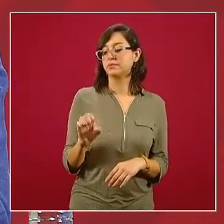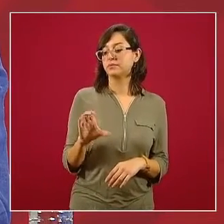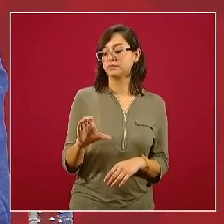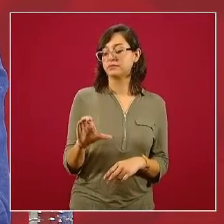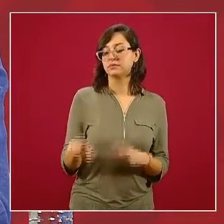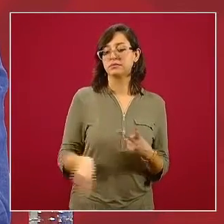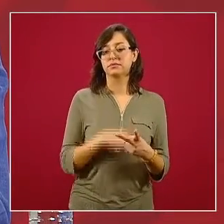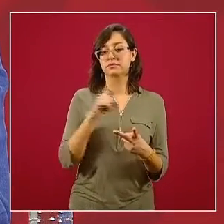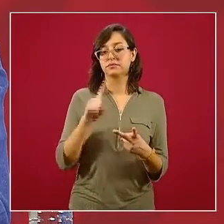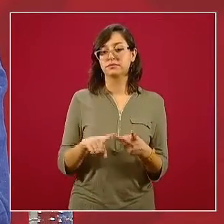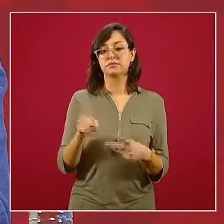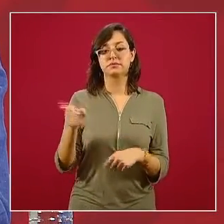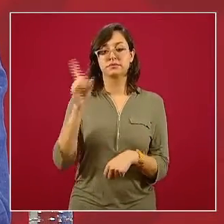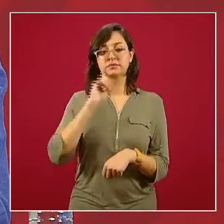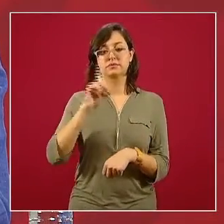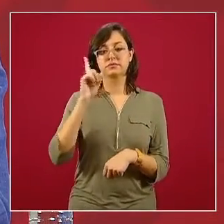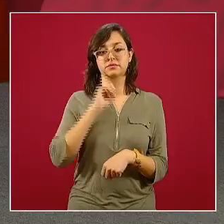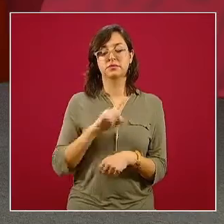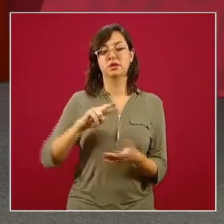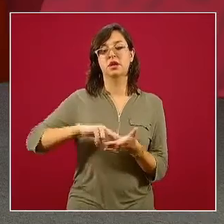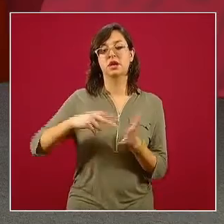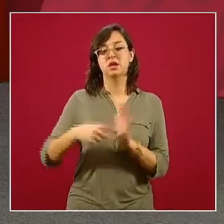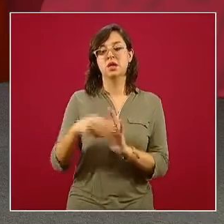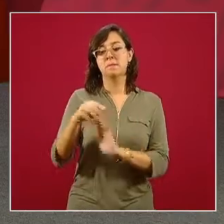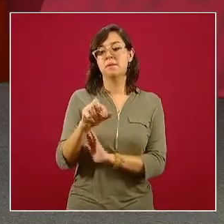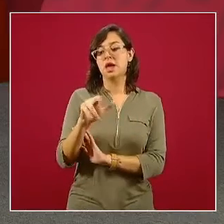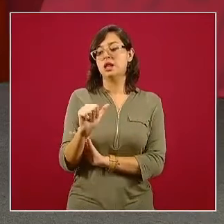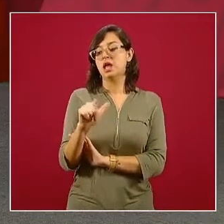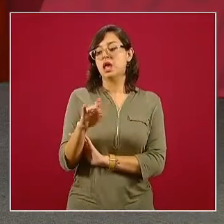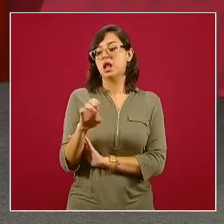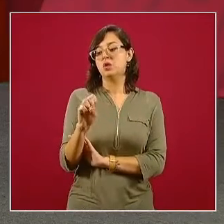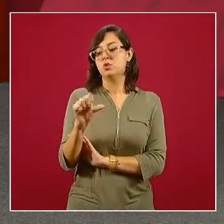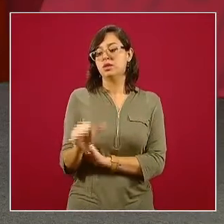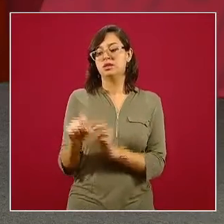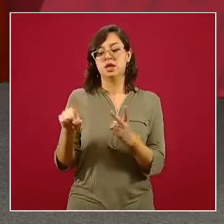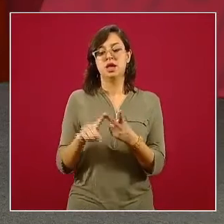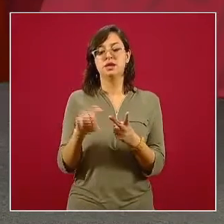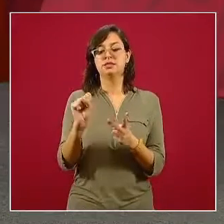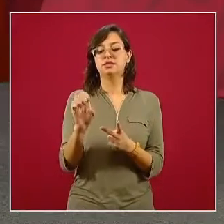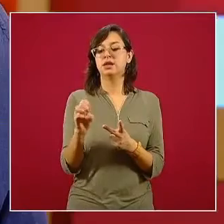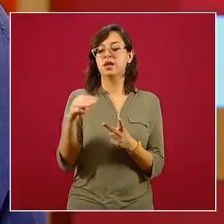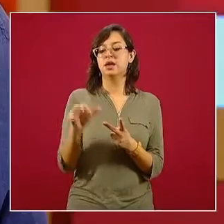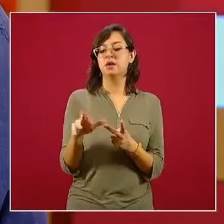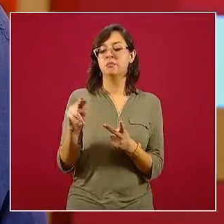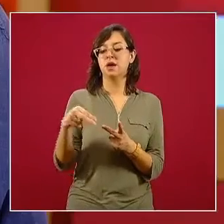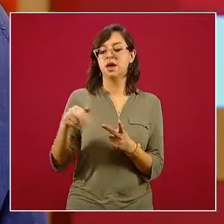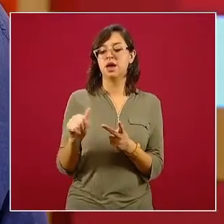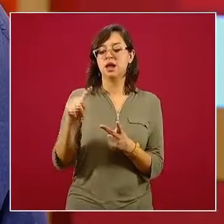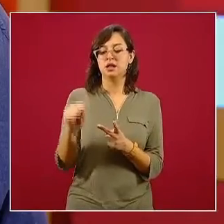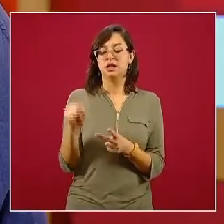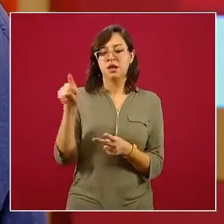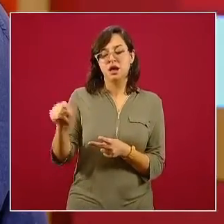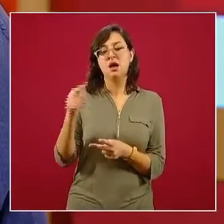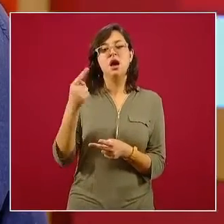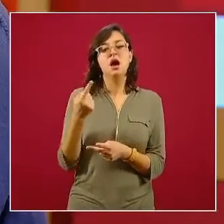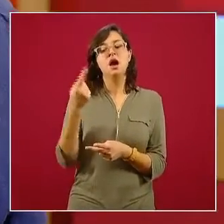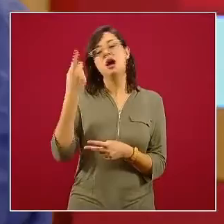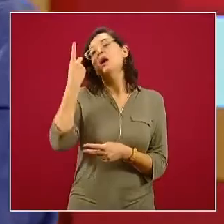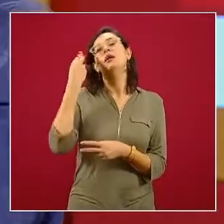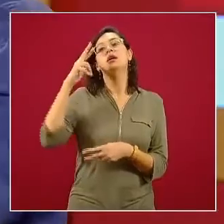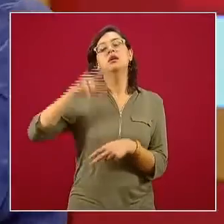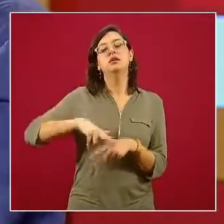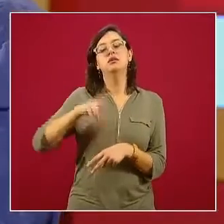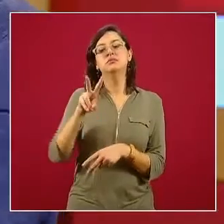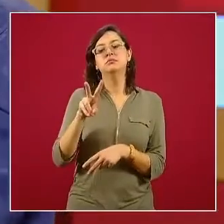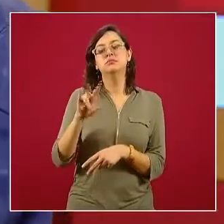la ingeniera María Luisa Albores, y la Secretaría de Medio Ambiente, todo el equipo del doctor Víctor Manuel Toledo,